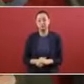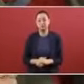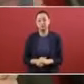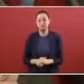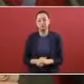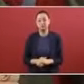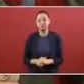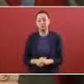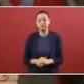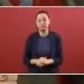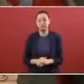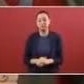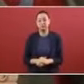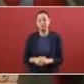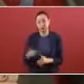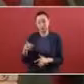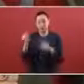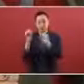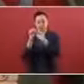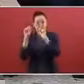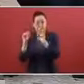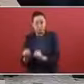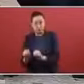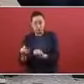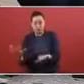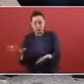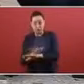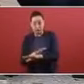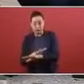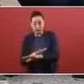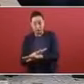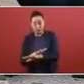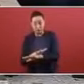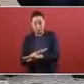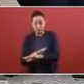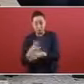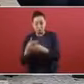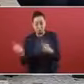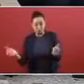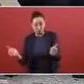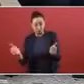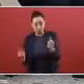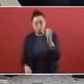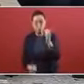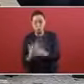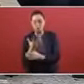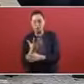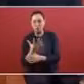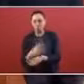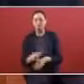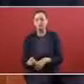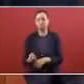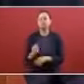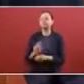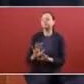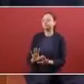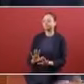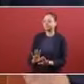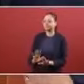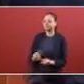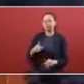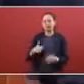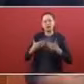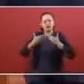que se desaparecerá de Claranet, entonces habrá un nuevo sistema? Vamos aparte a mejorar de esta Claranet, que se abrirá hoy. Vamos a hacer que las declaraciones sean